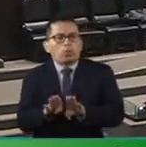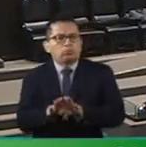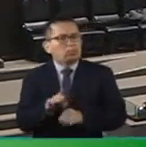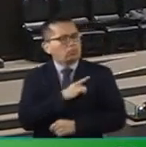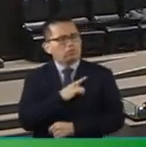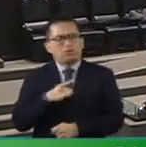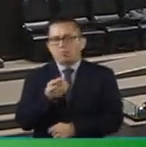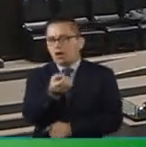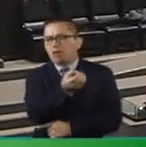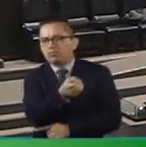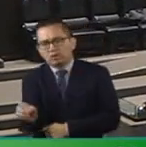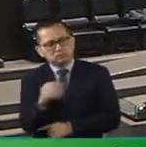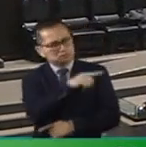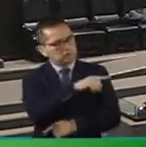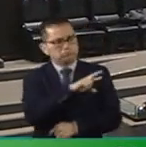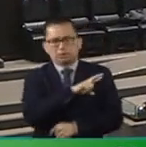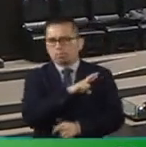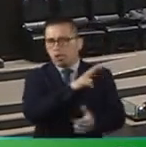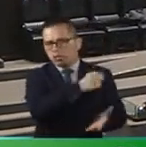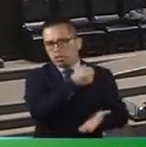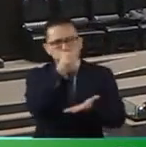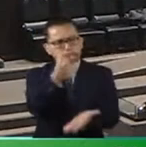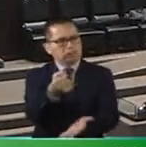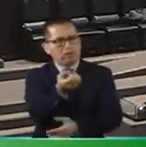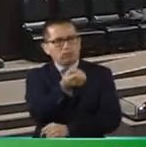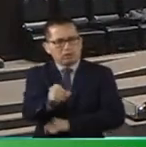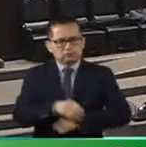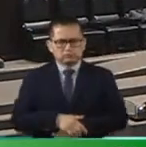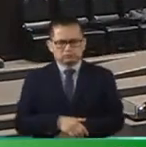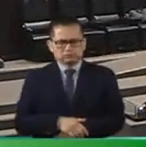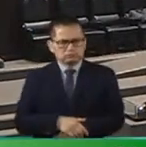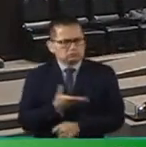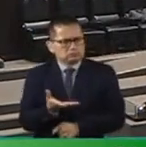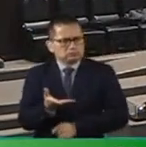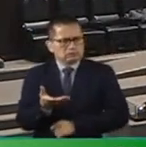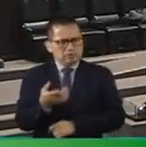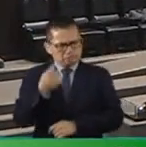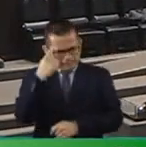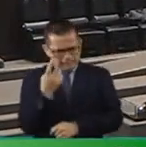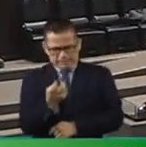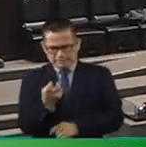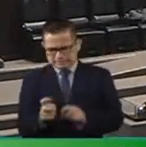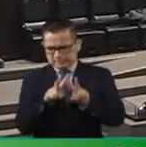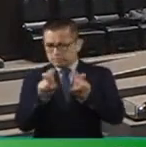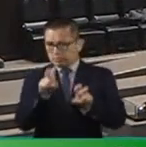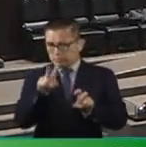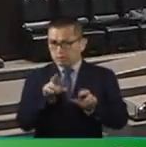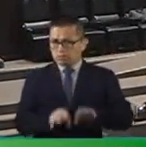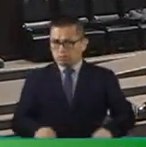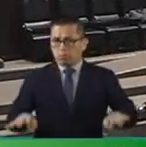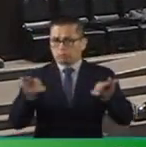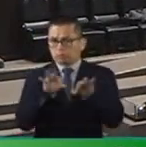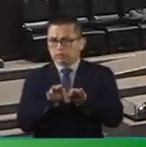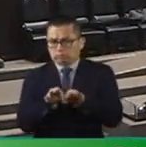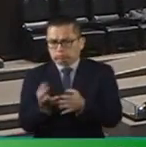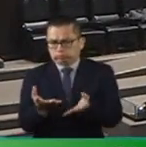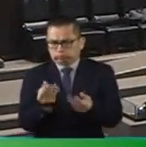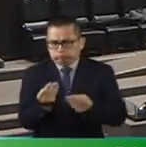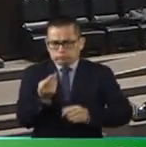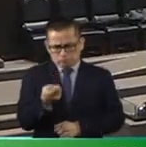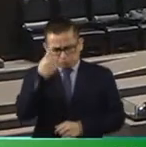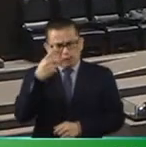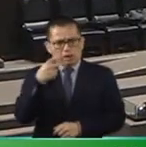privada, forzosamente. ¿Cómo vamos a tener inversión privada en algo tan esencial que compromete precisamente el